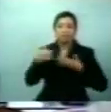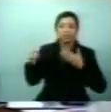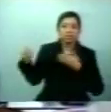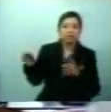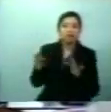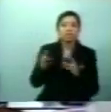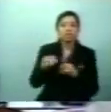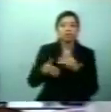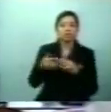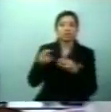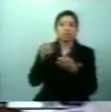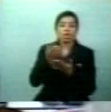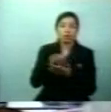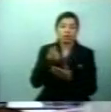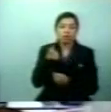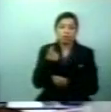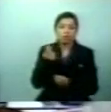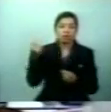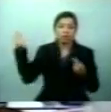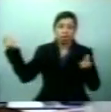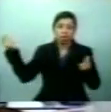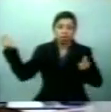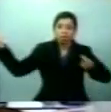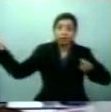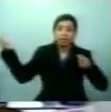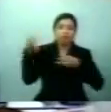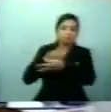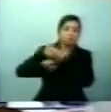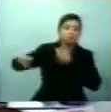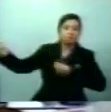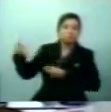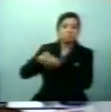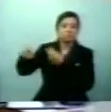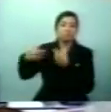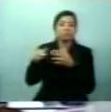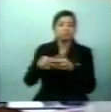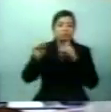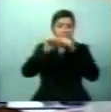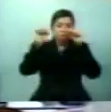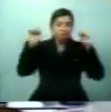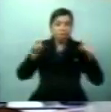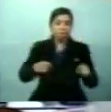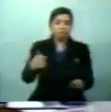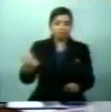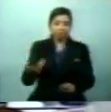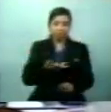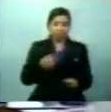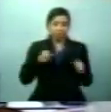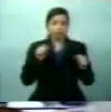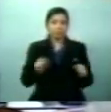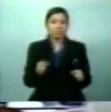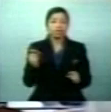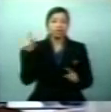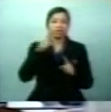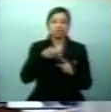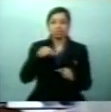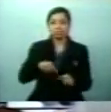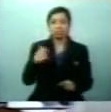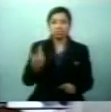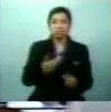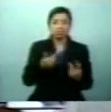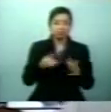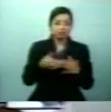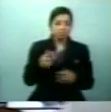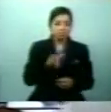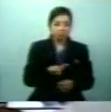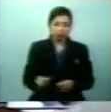crecimiento económico. En el caso de El Salvador, dicho sistema nos ha permitido que a la fecha productos como